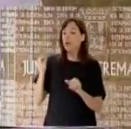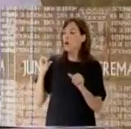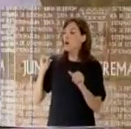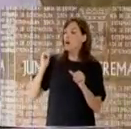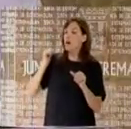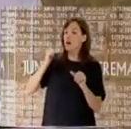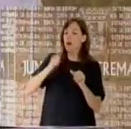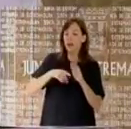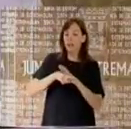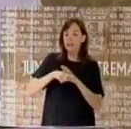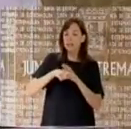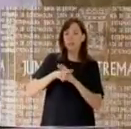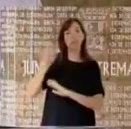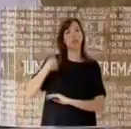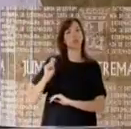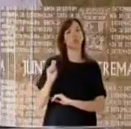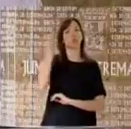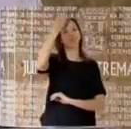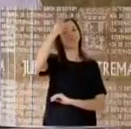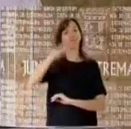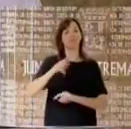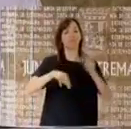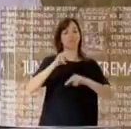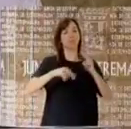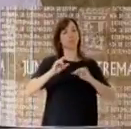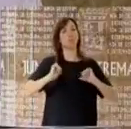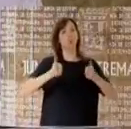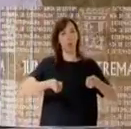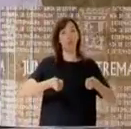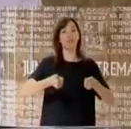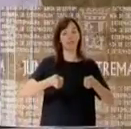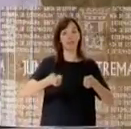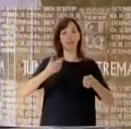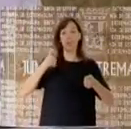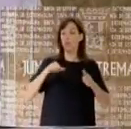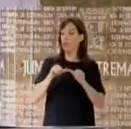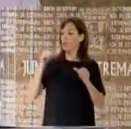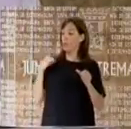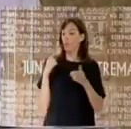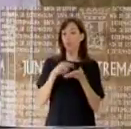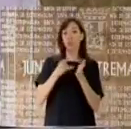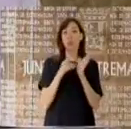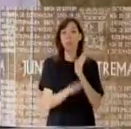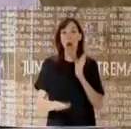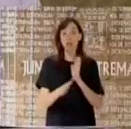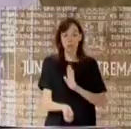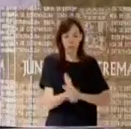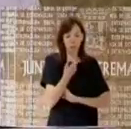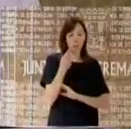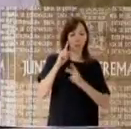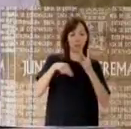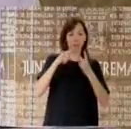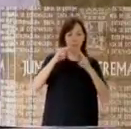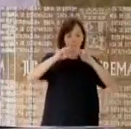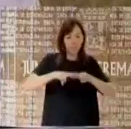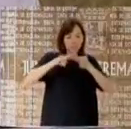para que se hagan las obras. Para llegar aquí hemos hecho un proyecto básico, hemos hecho un estudio ambiental, hemos hecho un